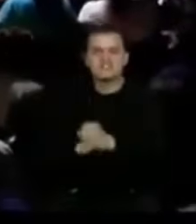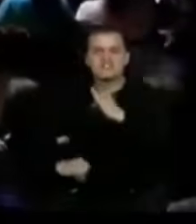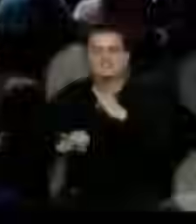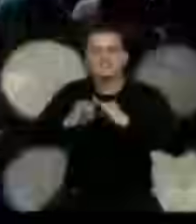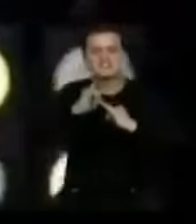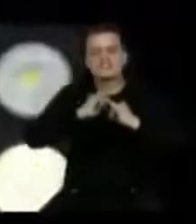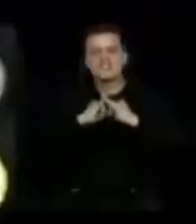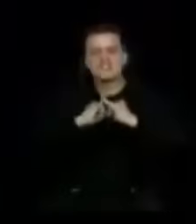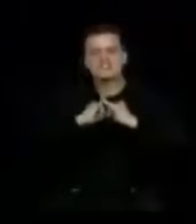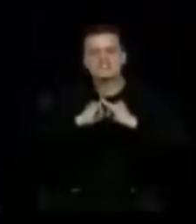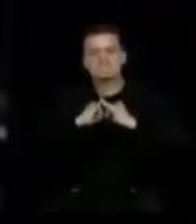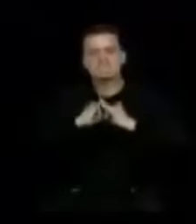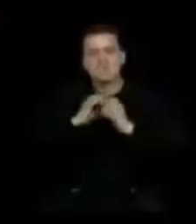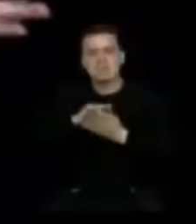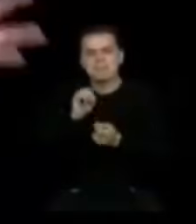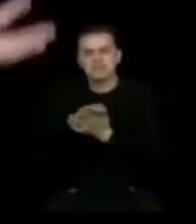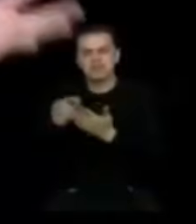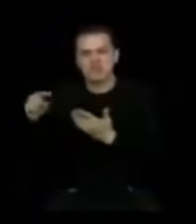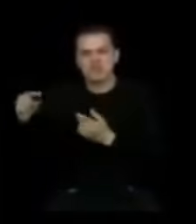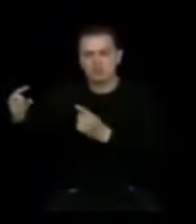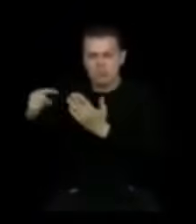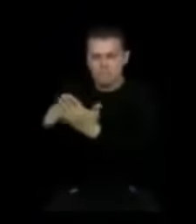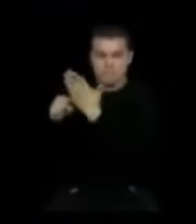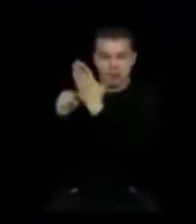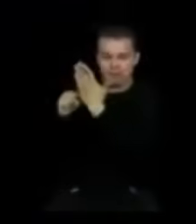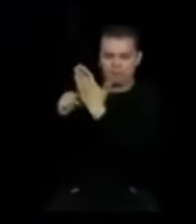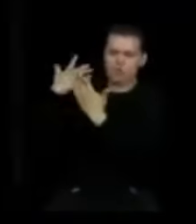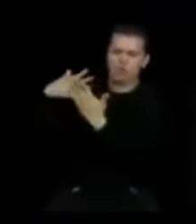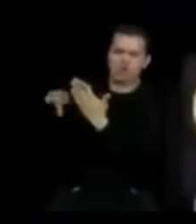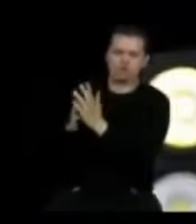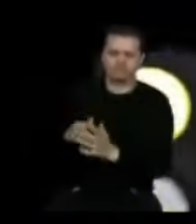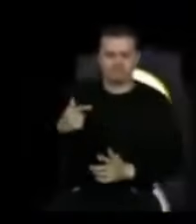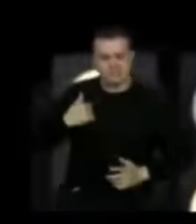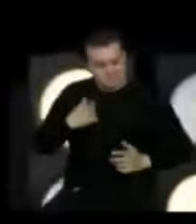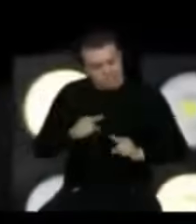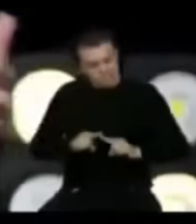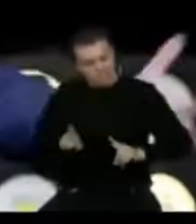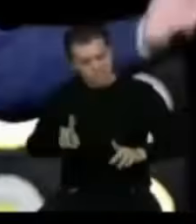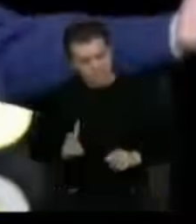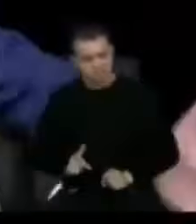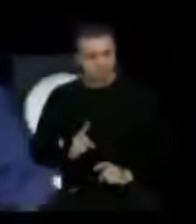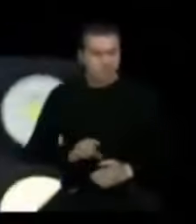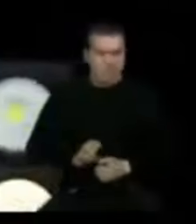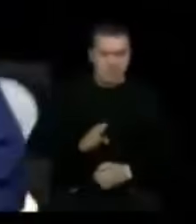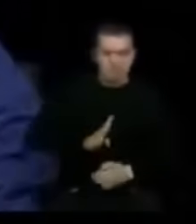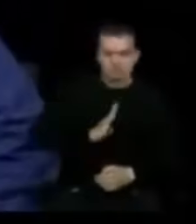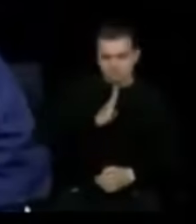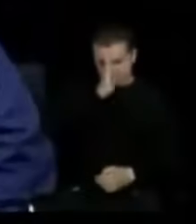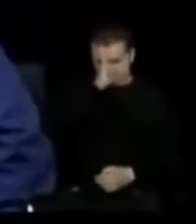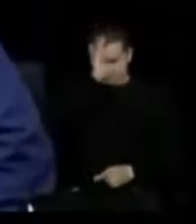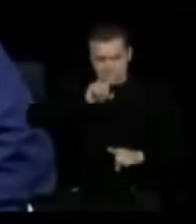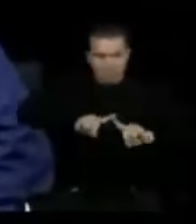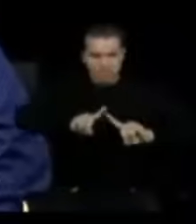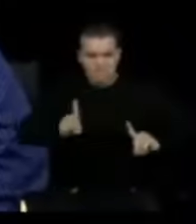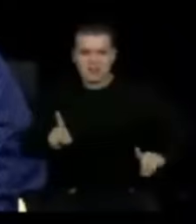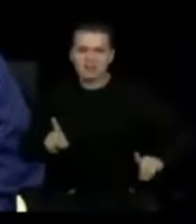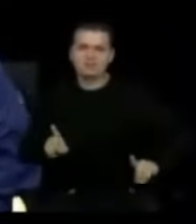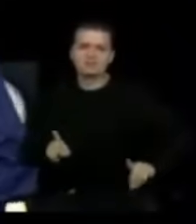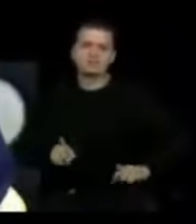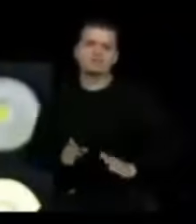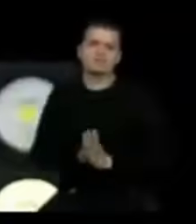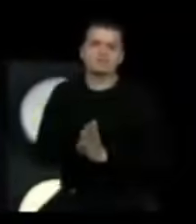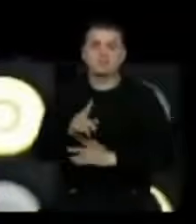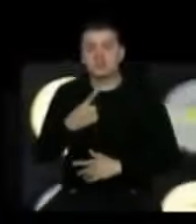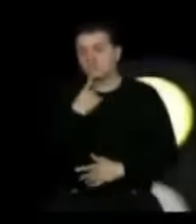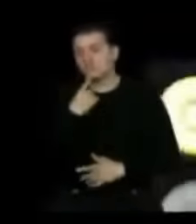Y cuando el Espíritu te revela esto, tú caminas de una manera diferente. Tú te comportas de una manera diferente.